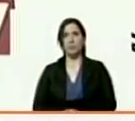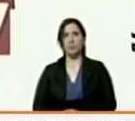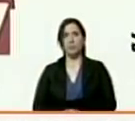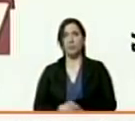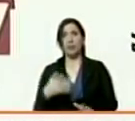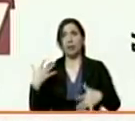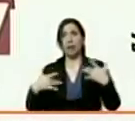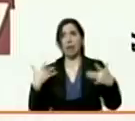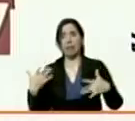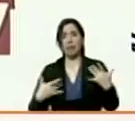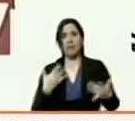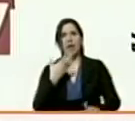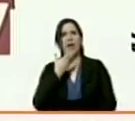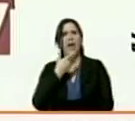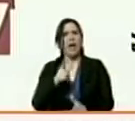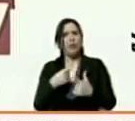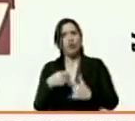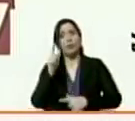se lleva